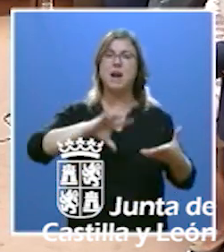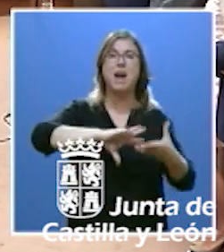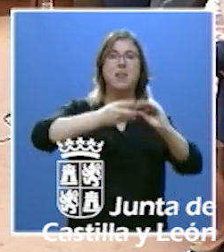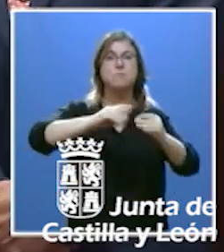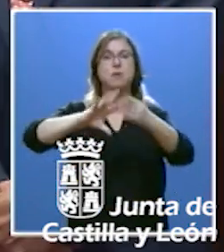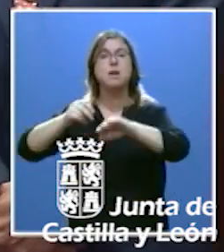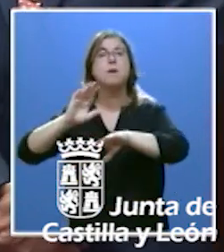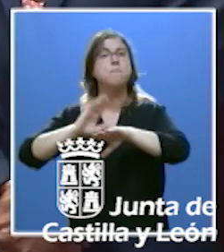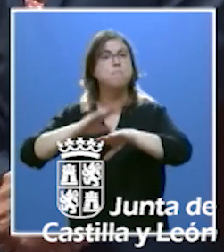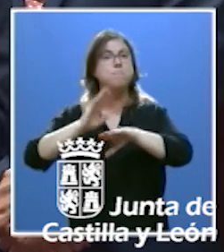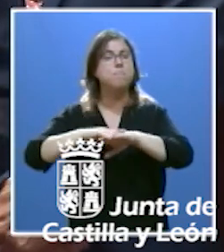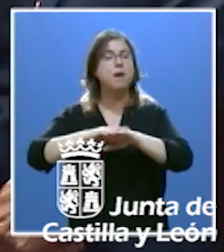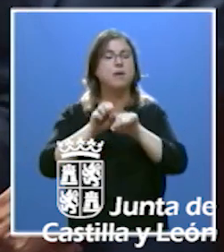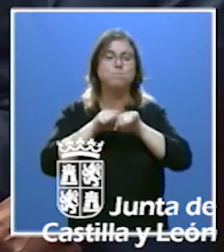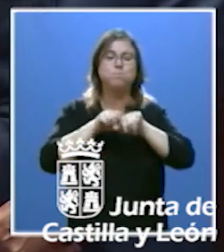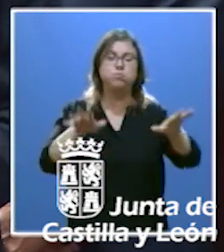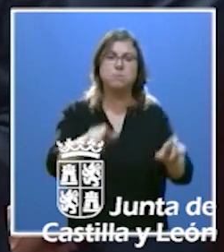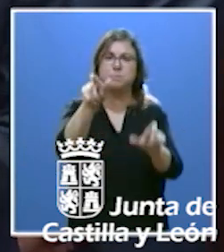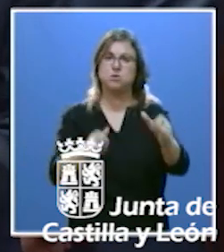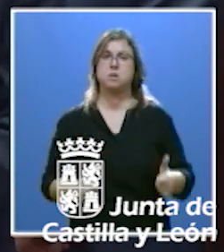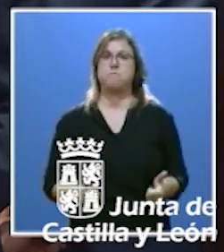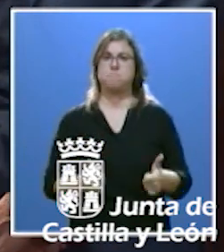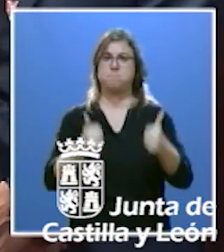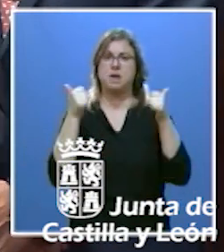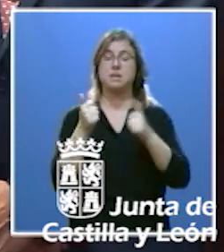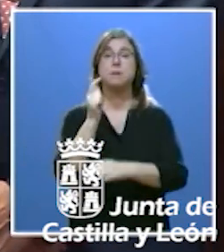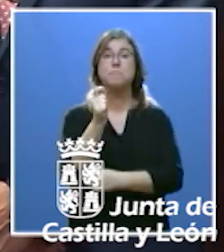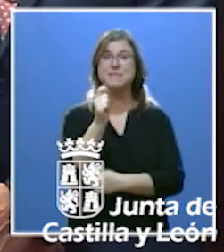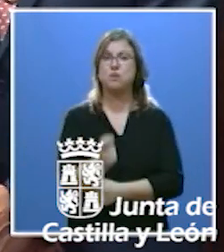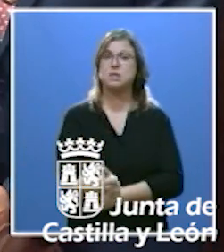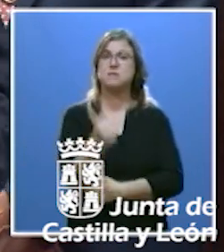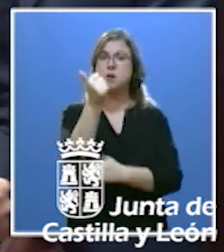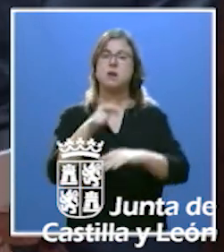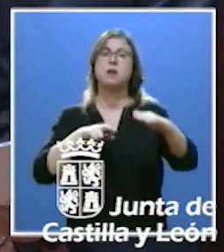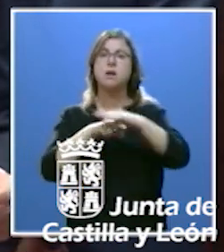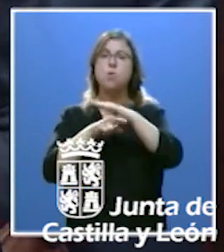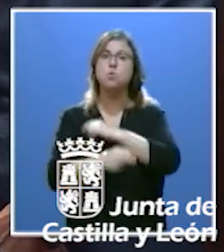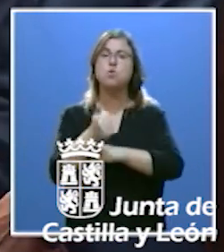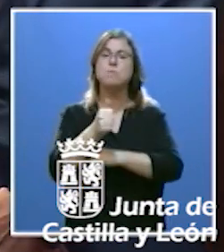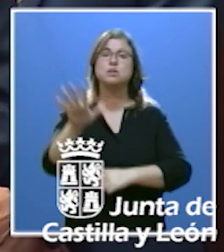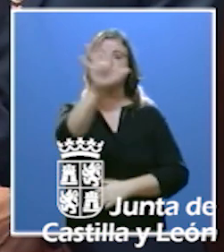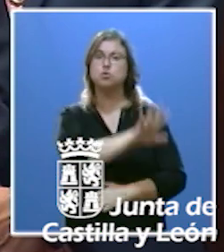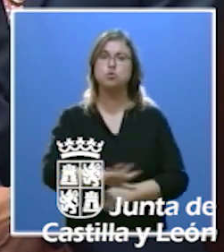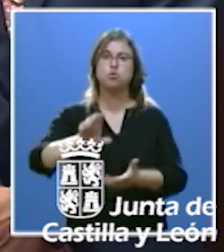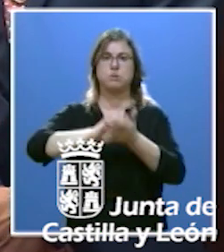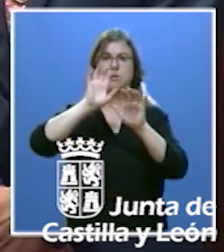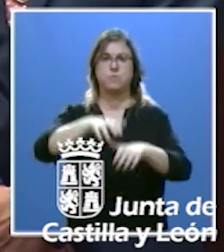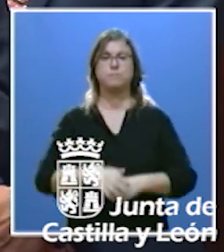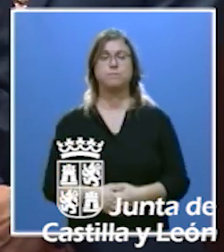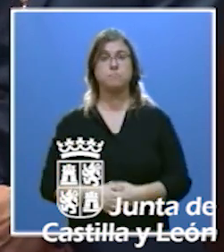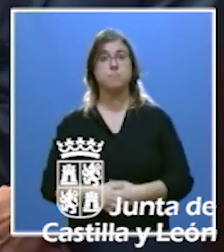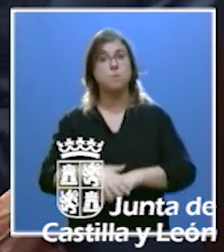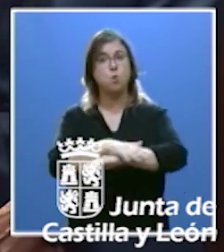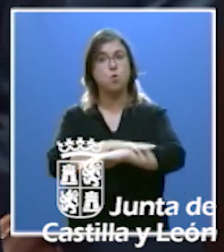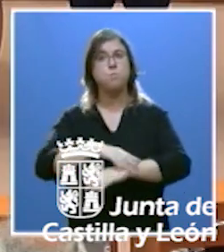necesario para llegar a más personas, a más prestaciones, con más recursos en todo el territorio. Este